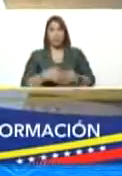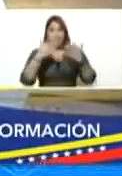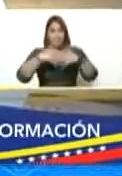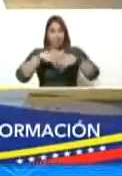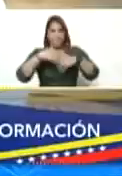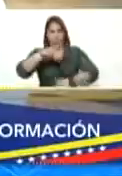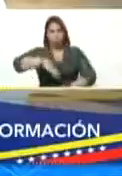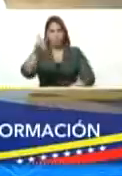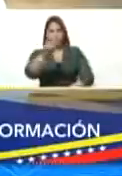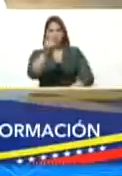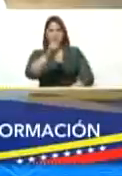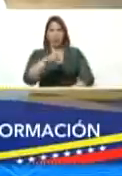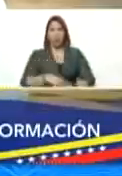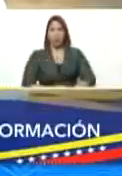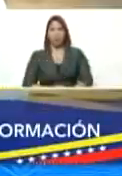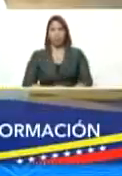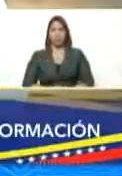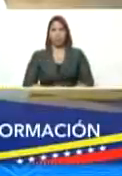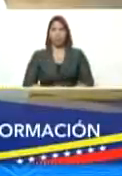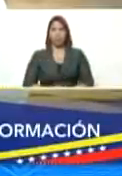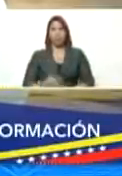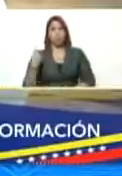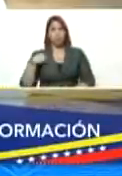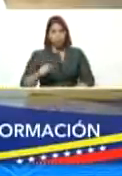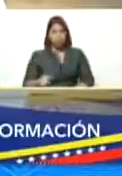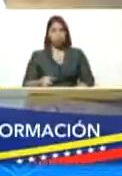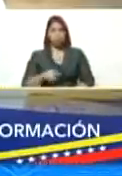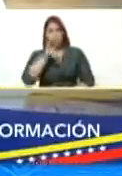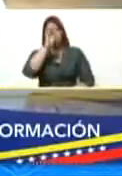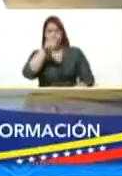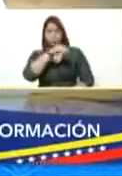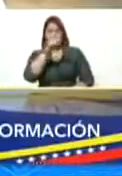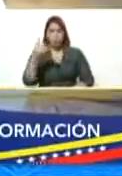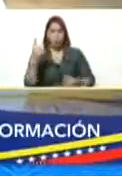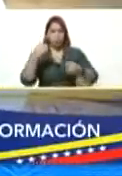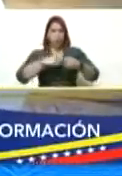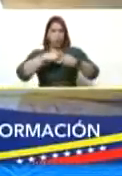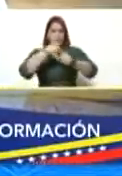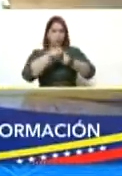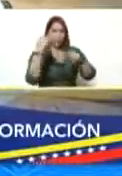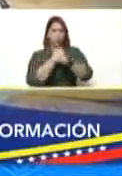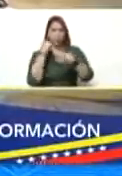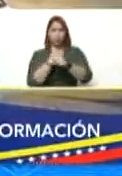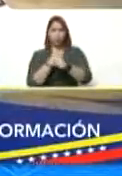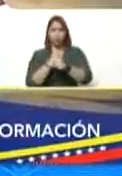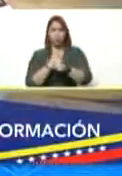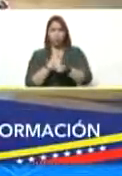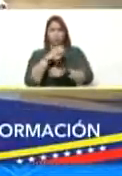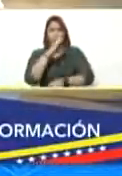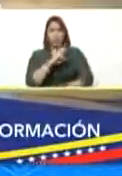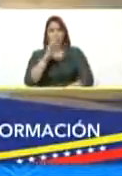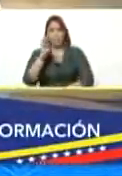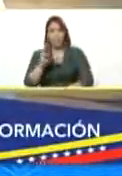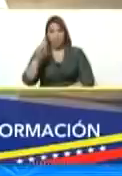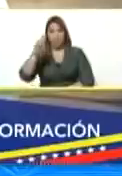del país que tienen la bendición de los CPT.